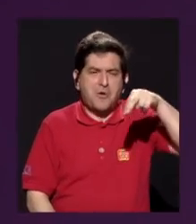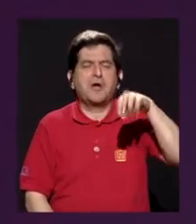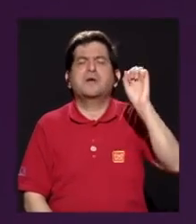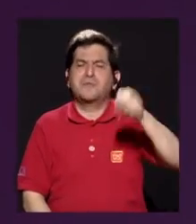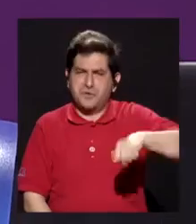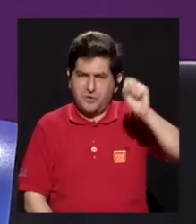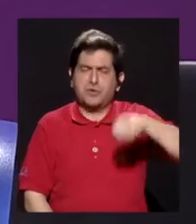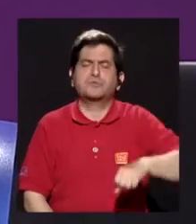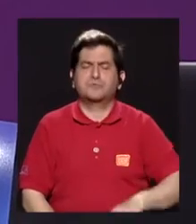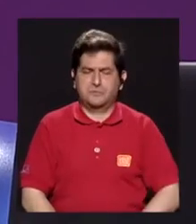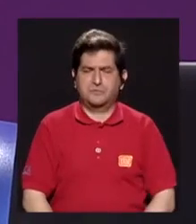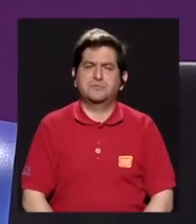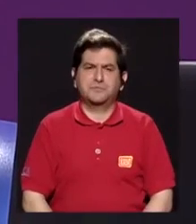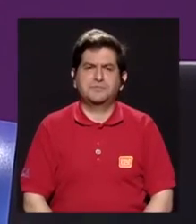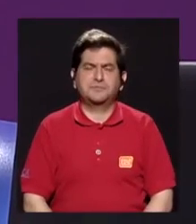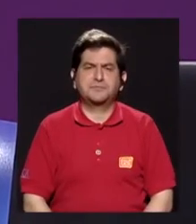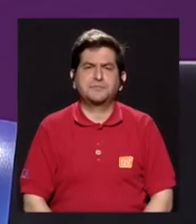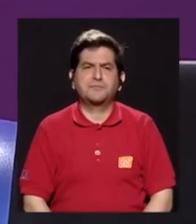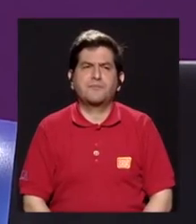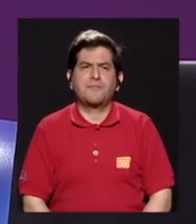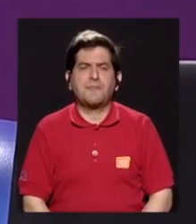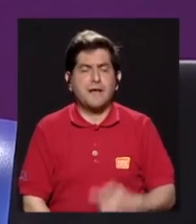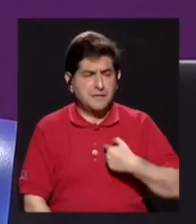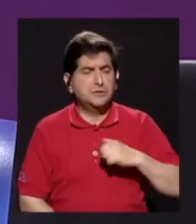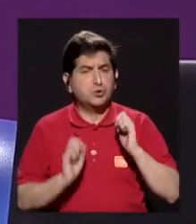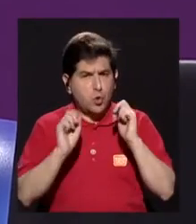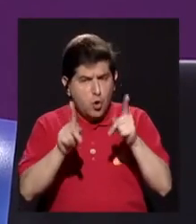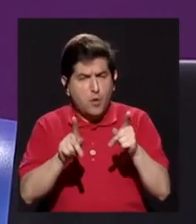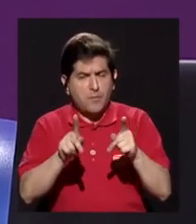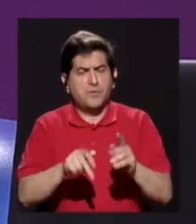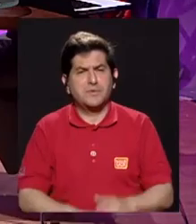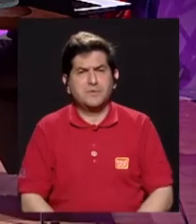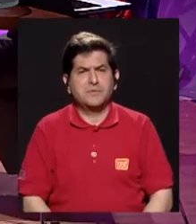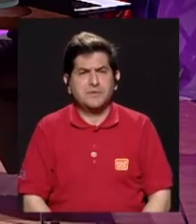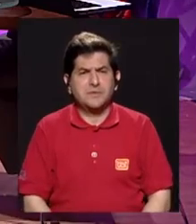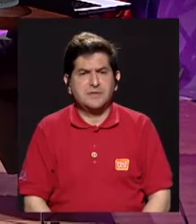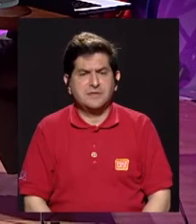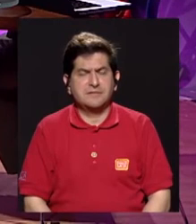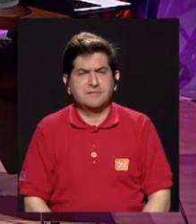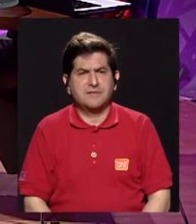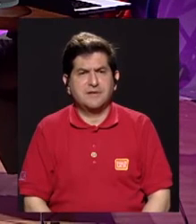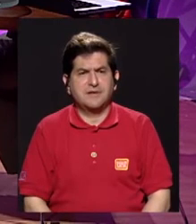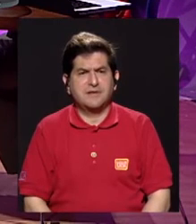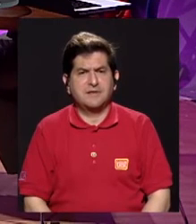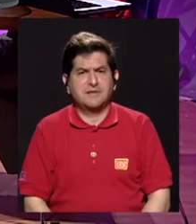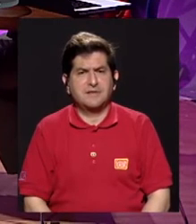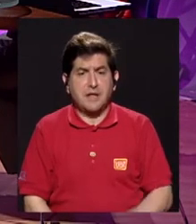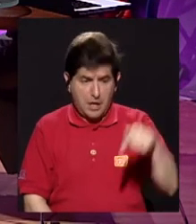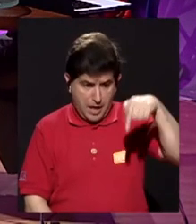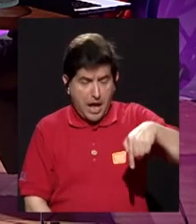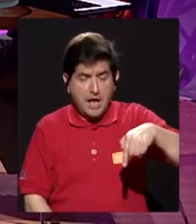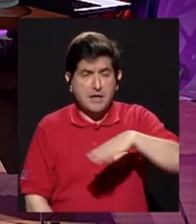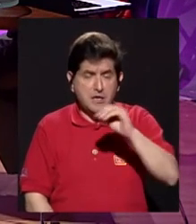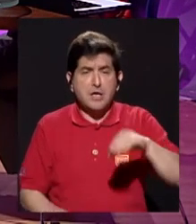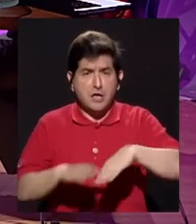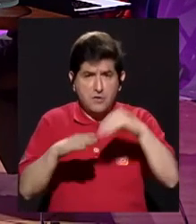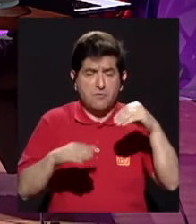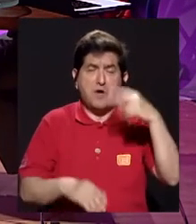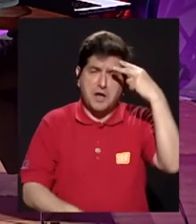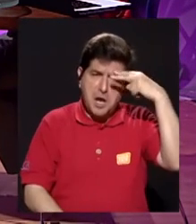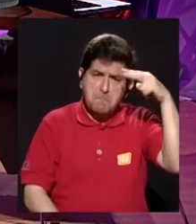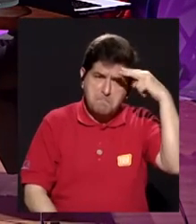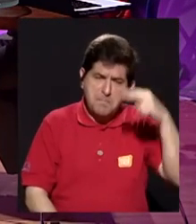sí. Sí, bueno, he tenido oportunidad de estar, pues, aquí adentro, bastante y fuera, sí,